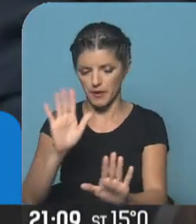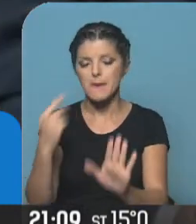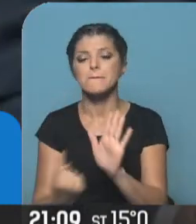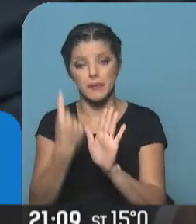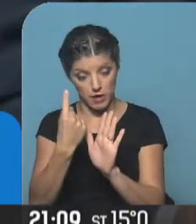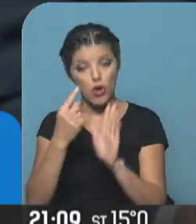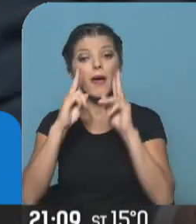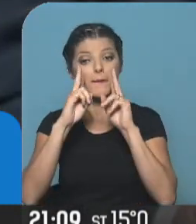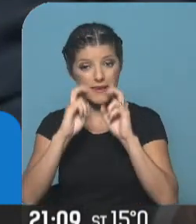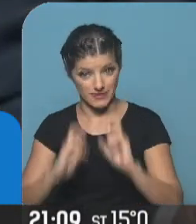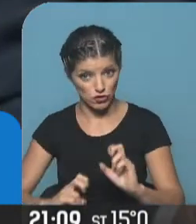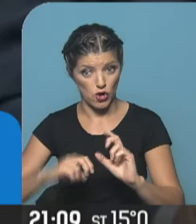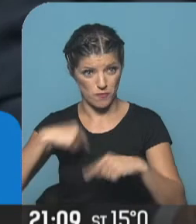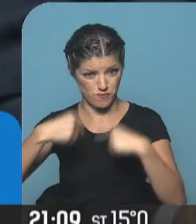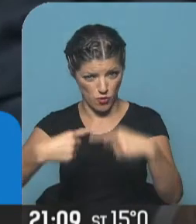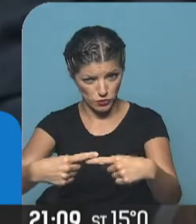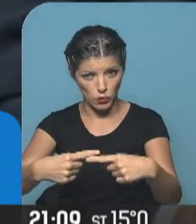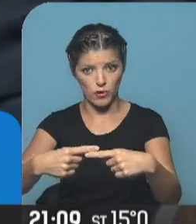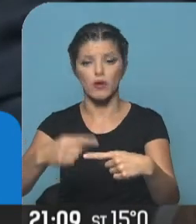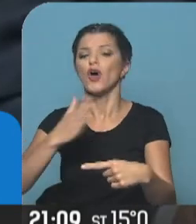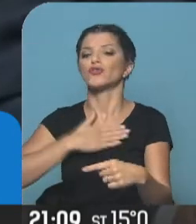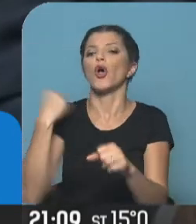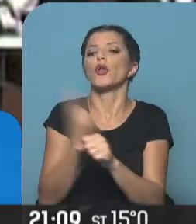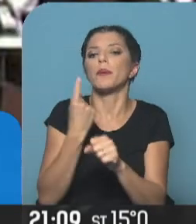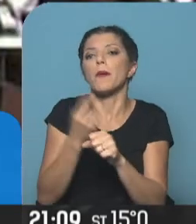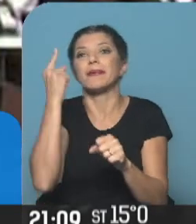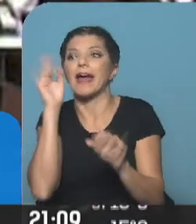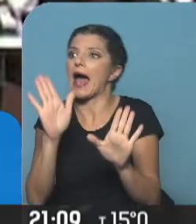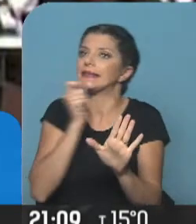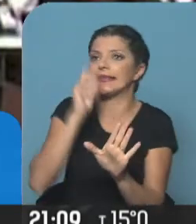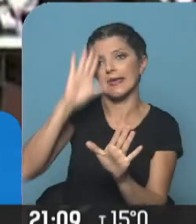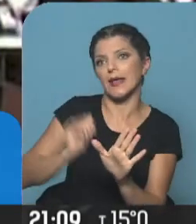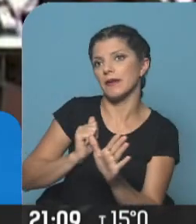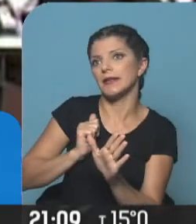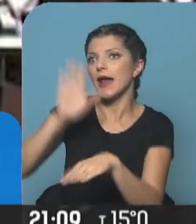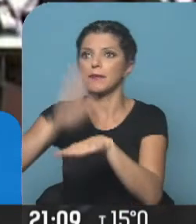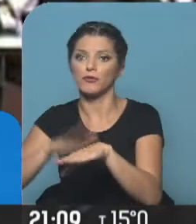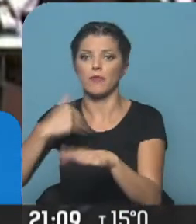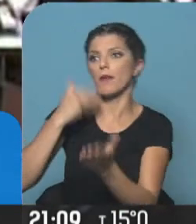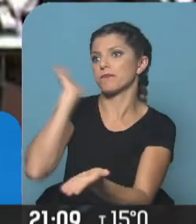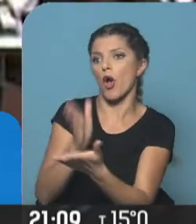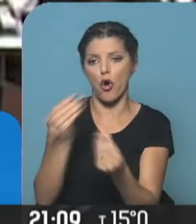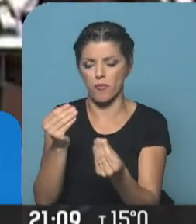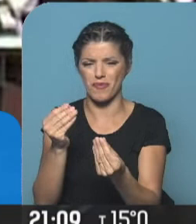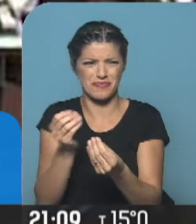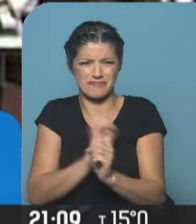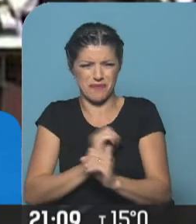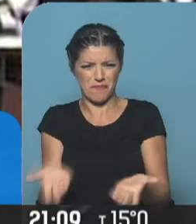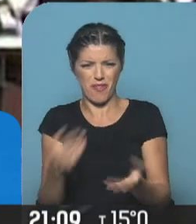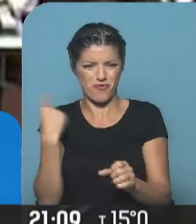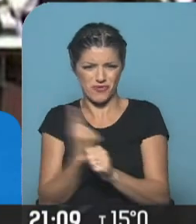la investigación. No podemos empezar a hacer especulaciones. No sería serio, no sería prudente, no sería